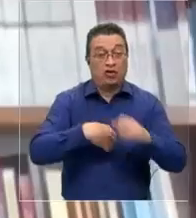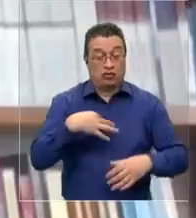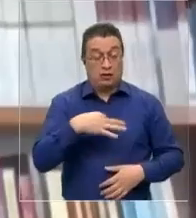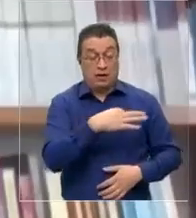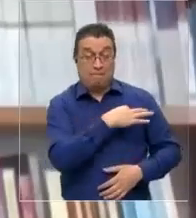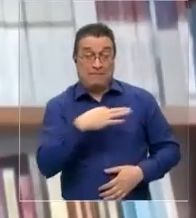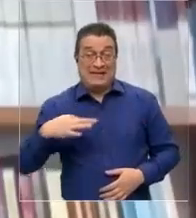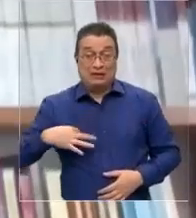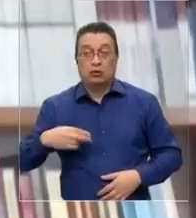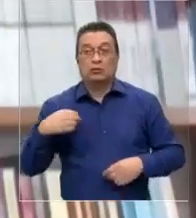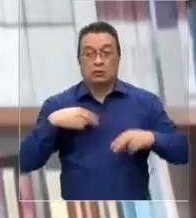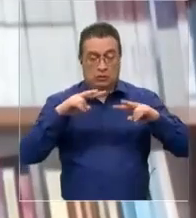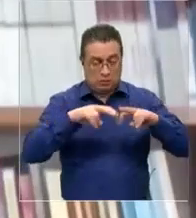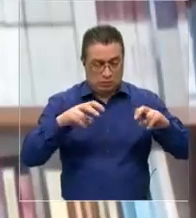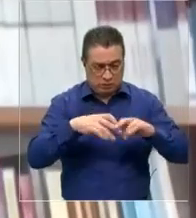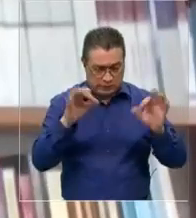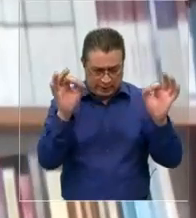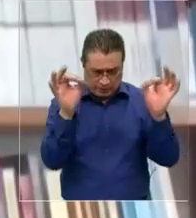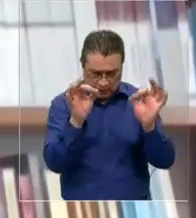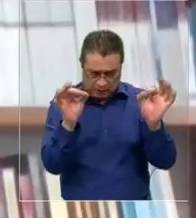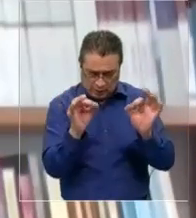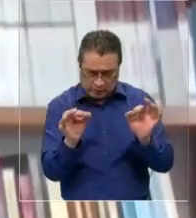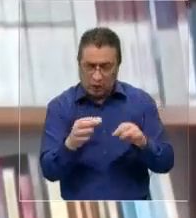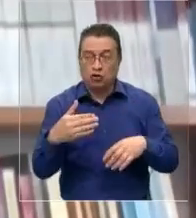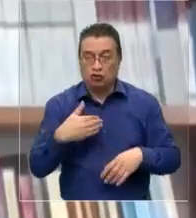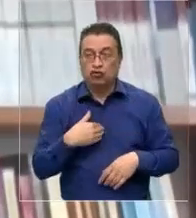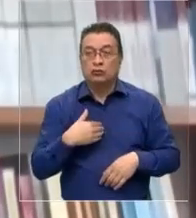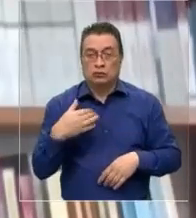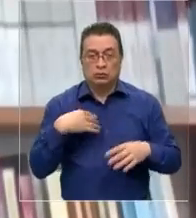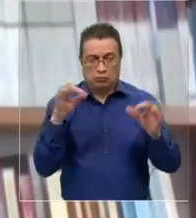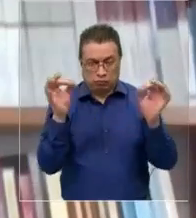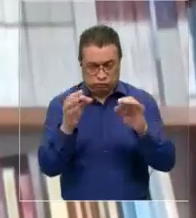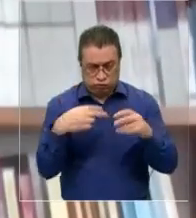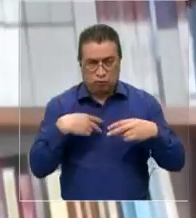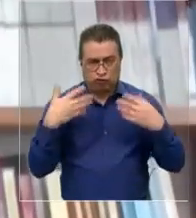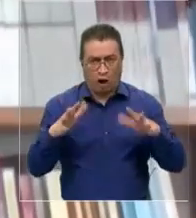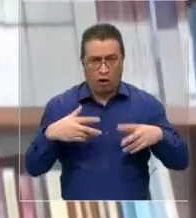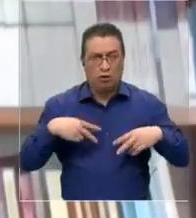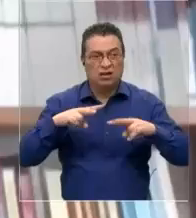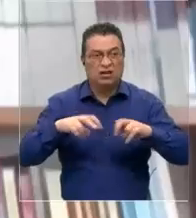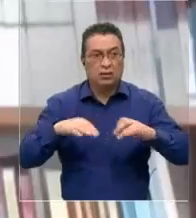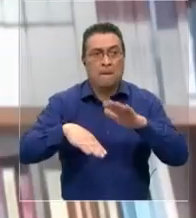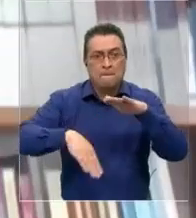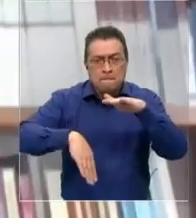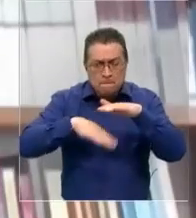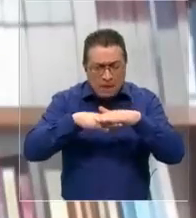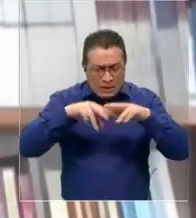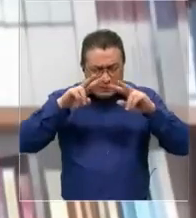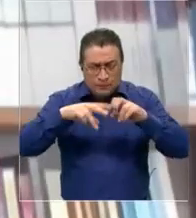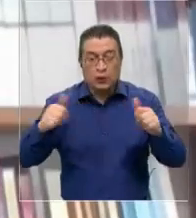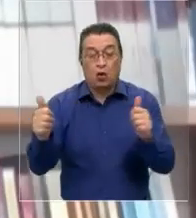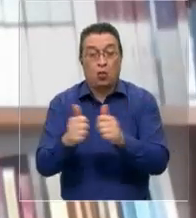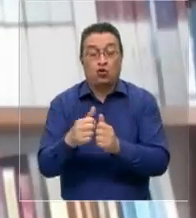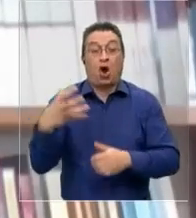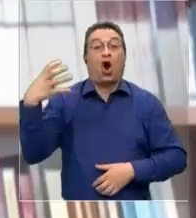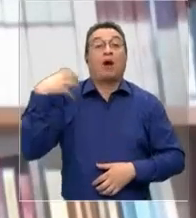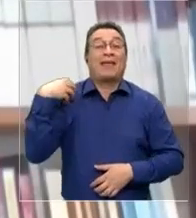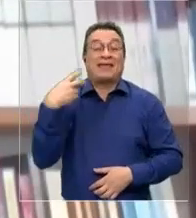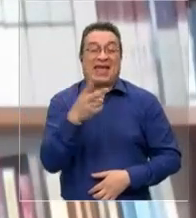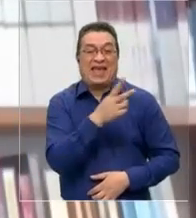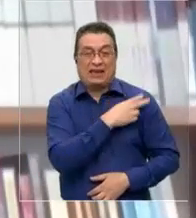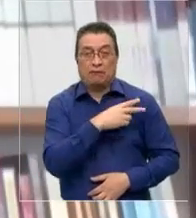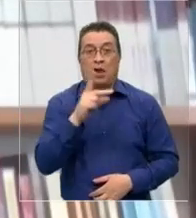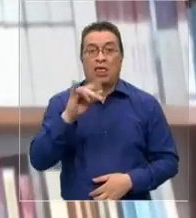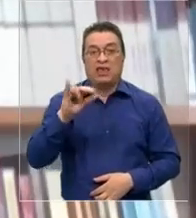ministro, y uno revisa el detalle. A mí me tocó revisar el detalle, el máximo detalle, con el comandante en jefe, con el DINE